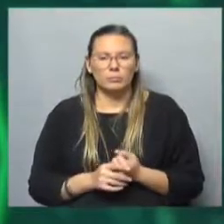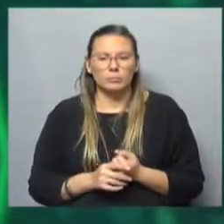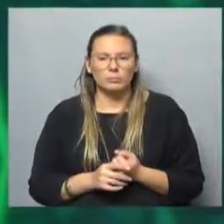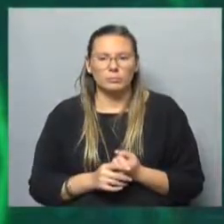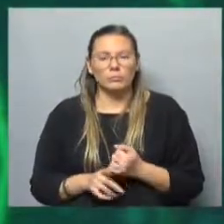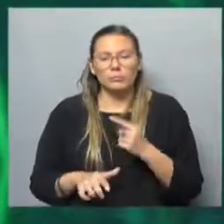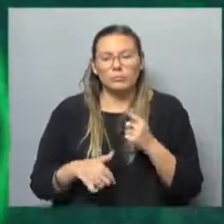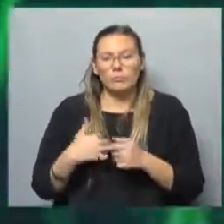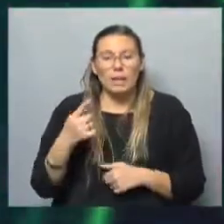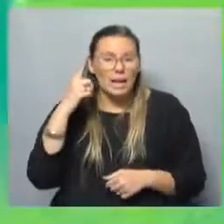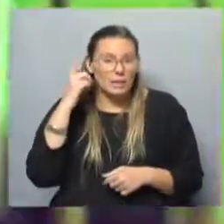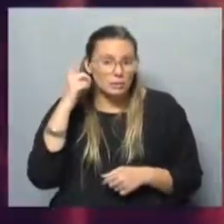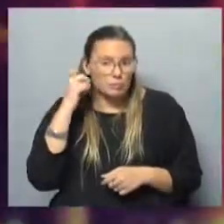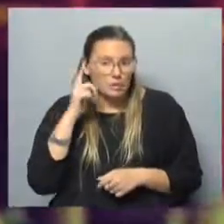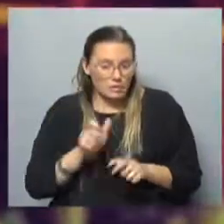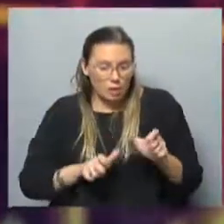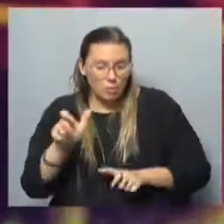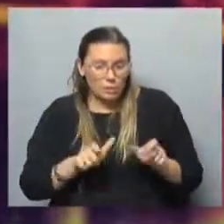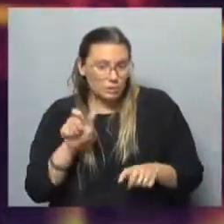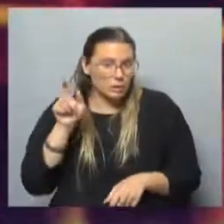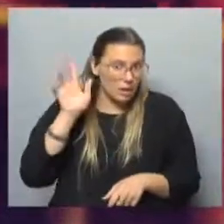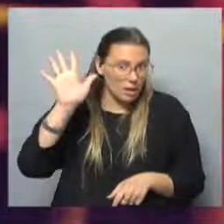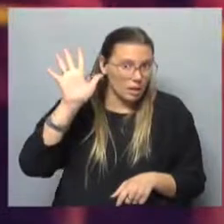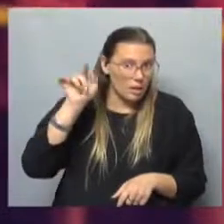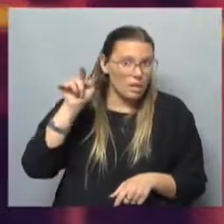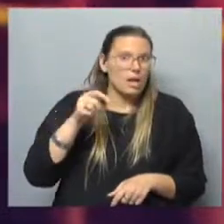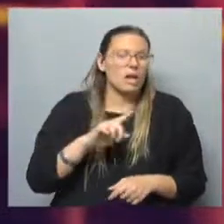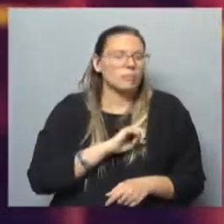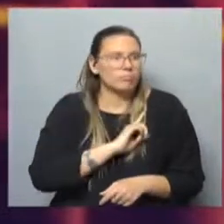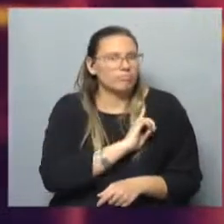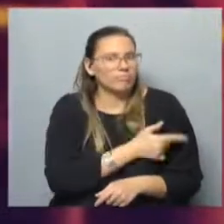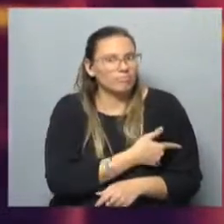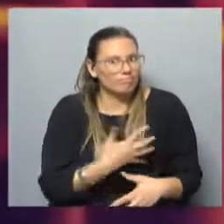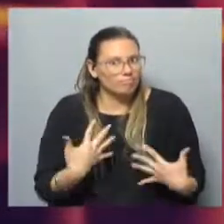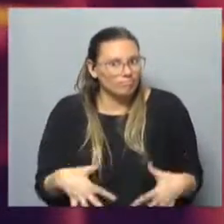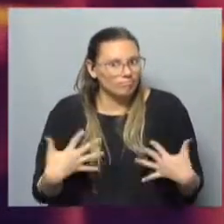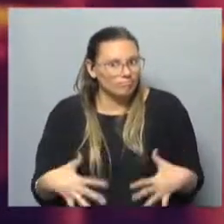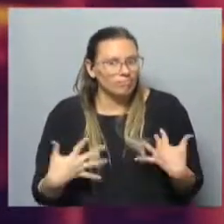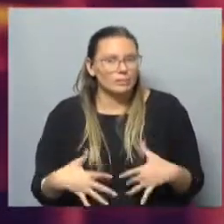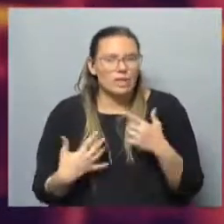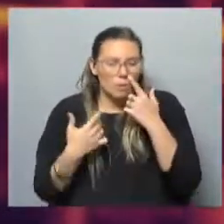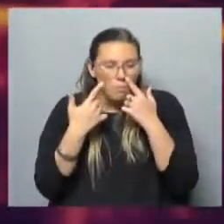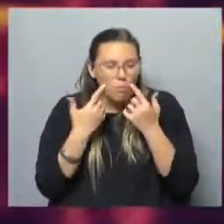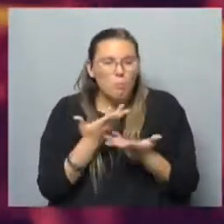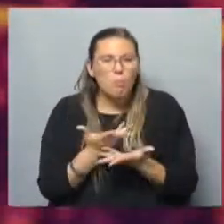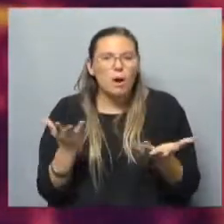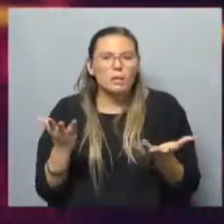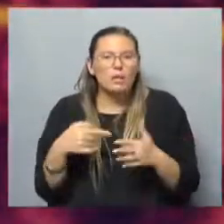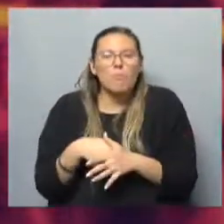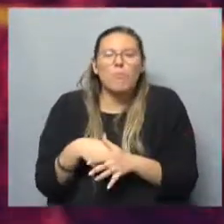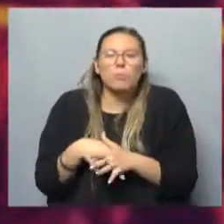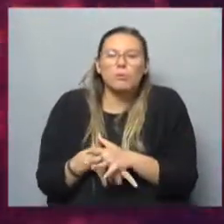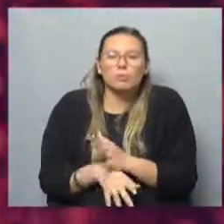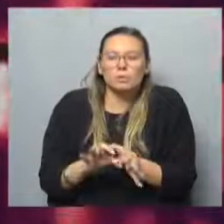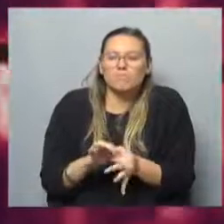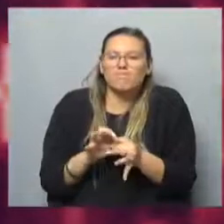después la experiencia con la gente que está allá es muy fuerte. Te demuestra lo profundamente